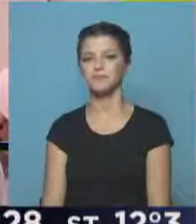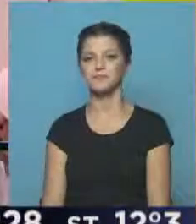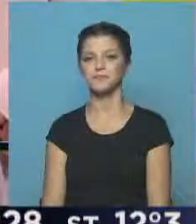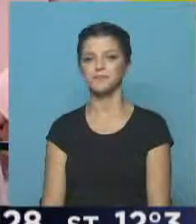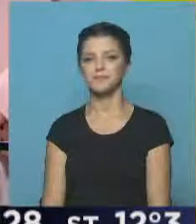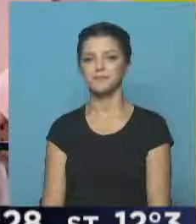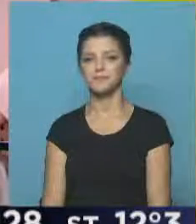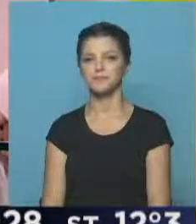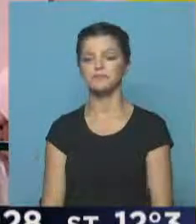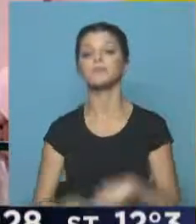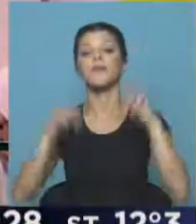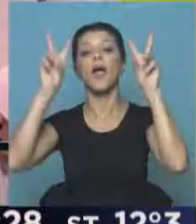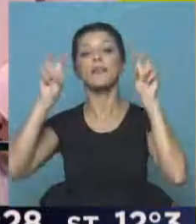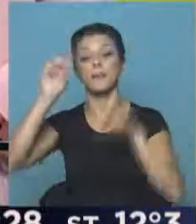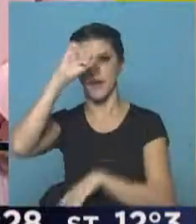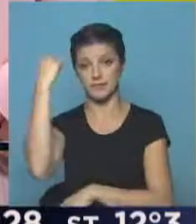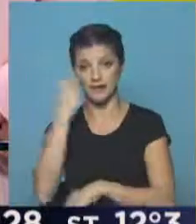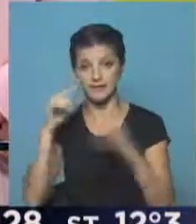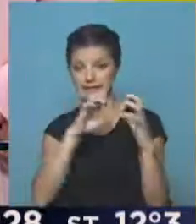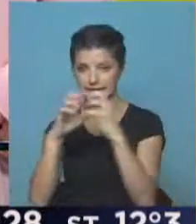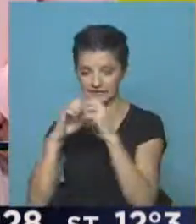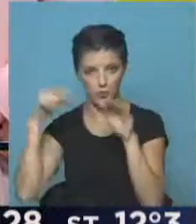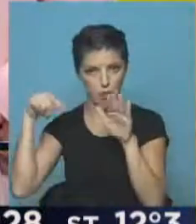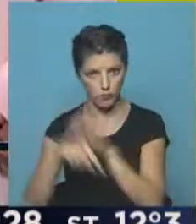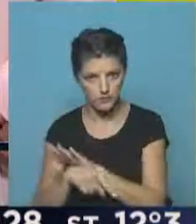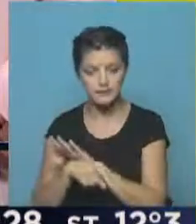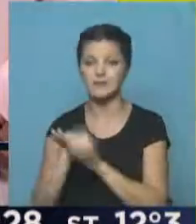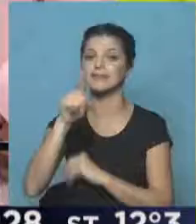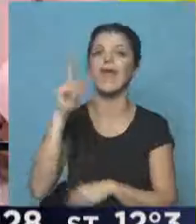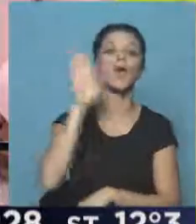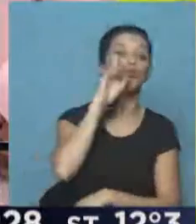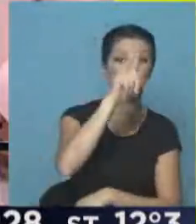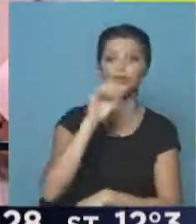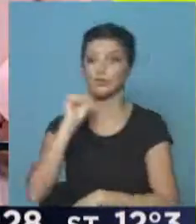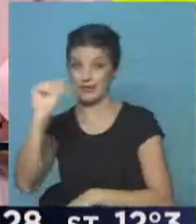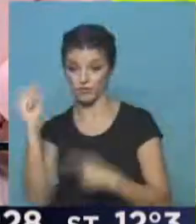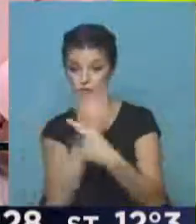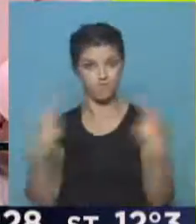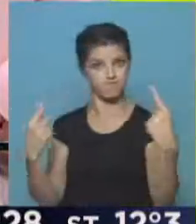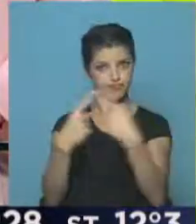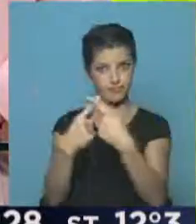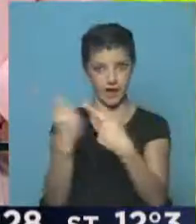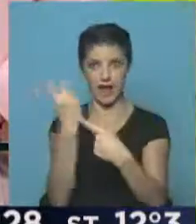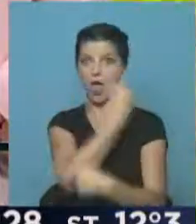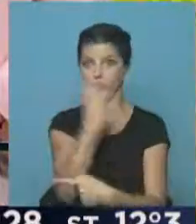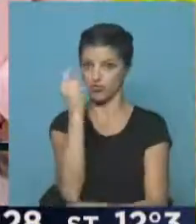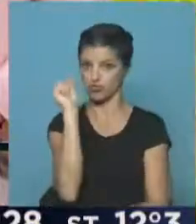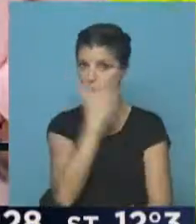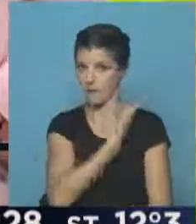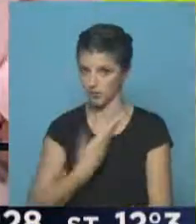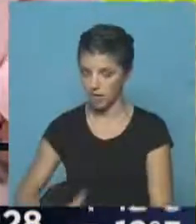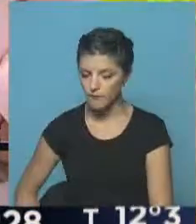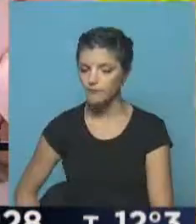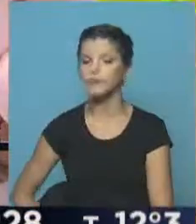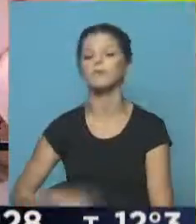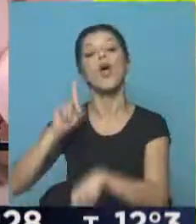En el ámbito internacional crecen la tensión y hay una verdadera crisis diplomática entre Estados Unidos y Rusia, entre Donald Trump y Vladimir Putin. Concretamente, en